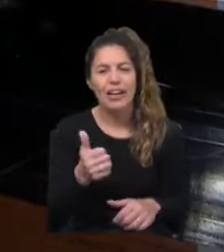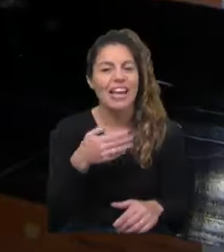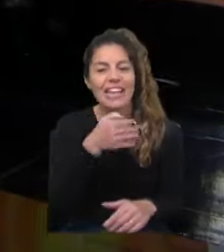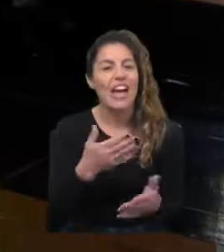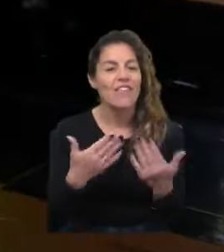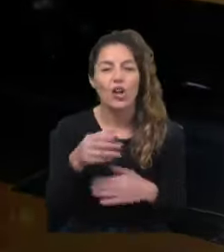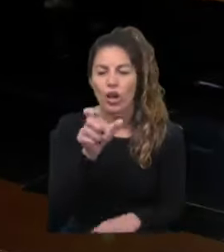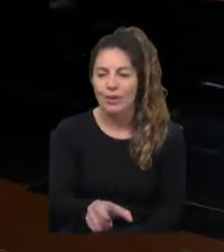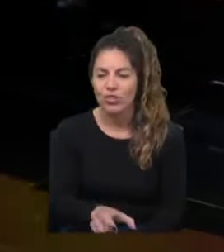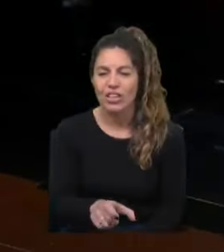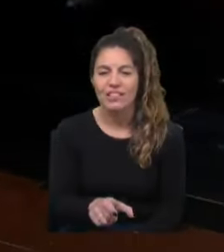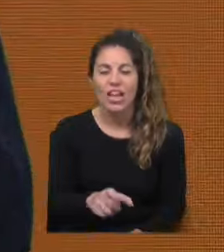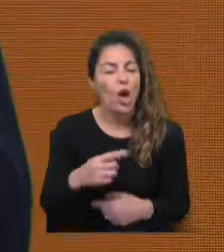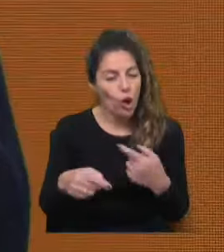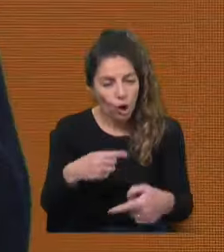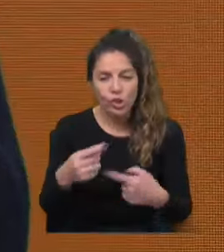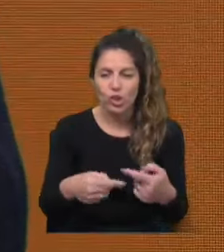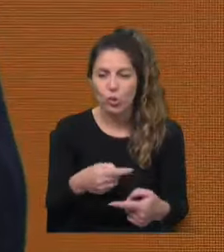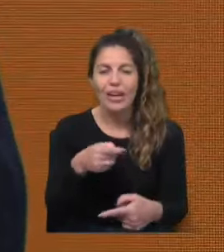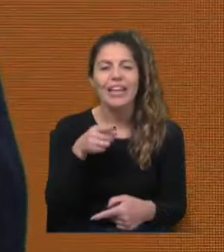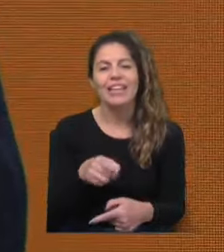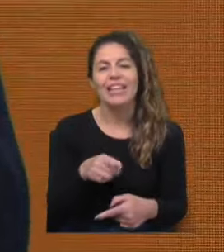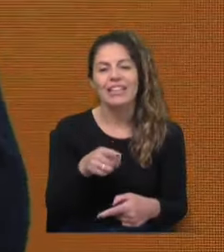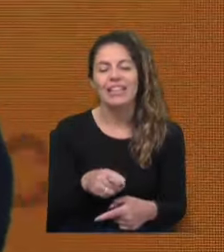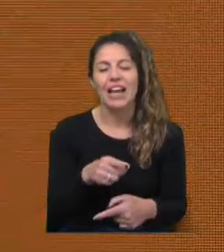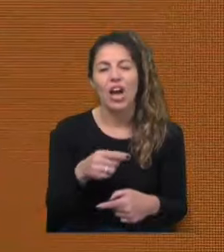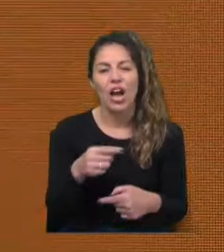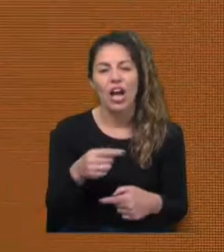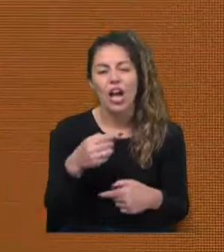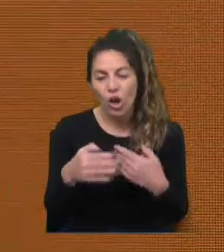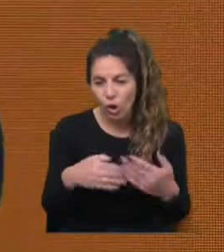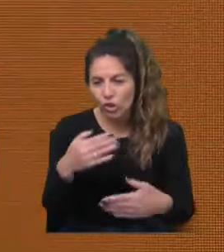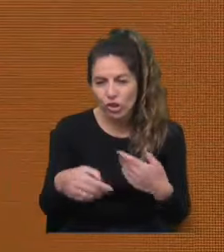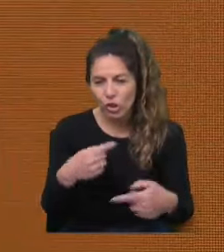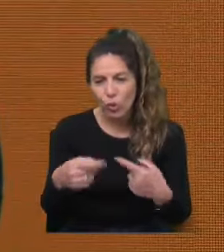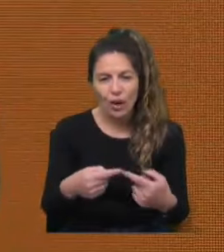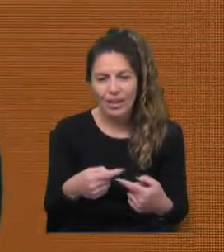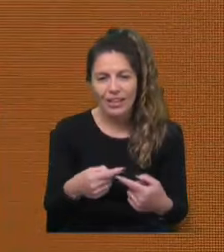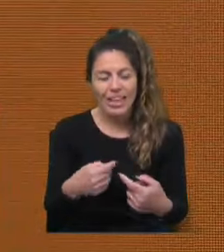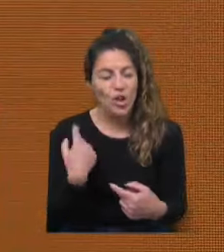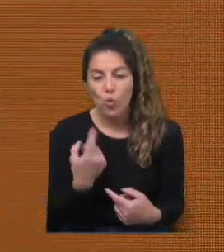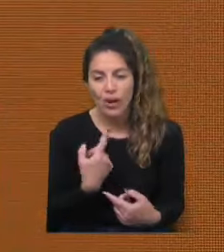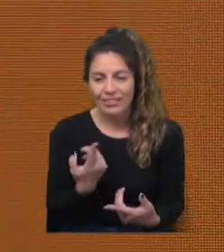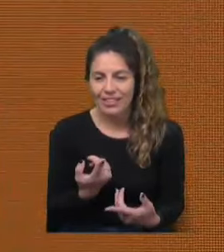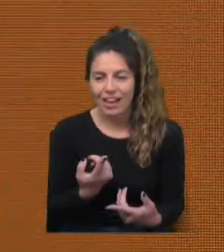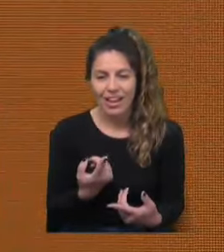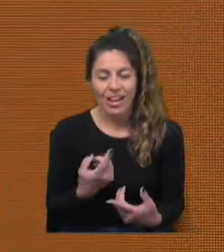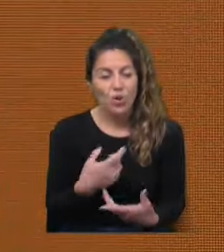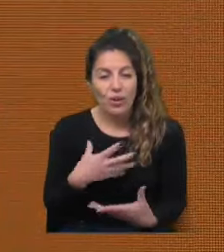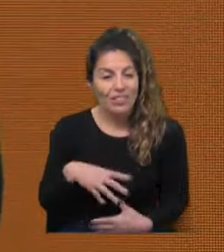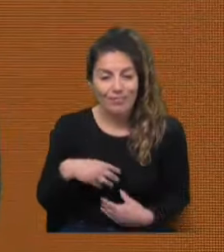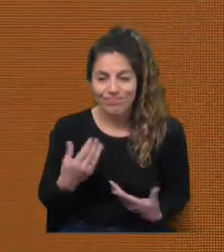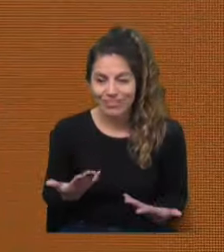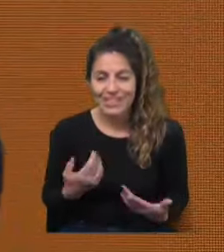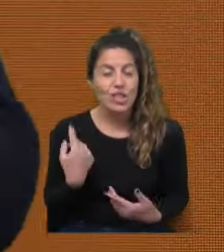gente. Volver, seguir en esta cruzada, pero que es de nuestra esencia, de nuestro ADN.